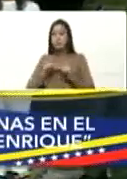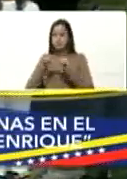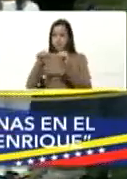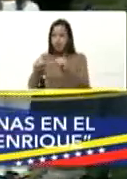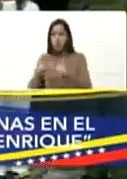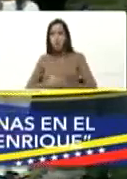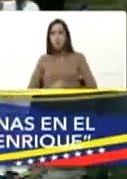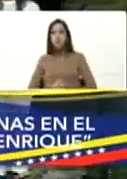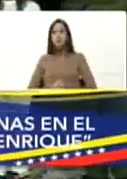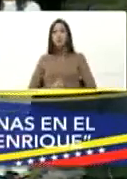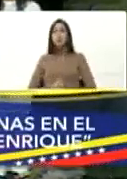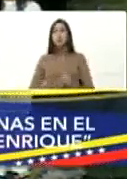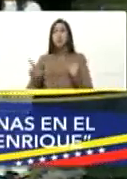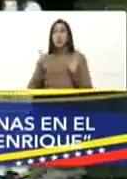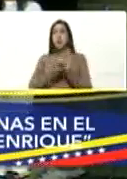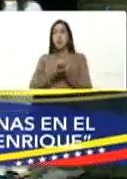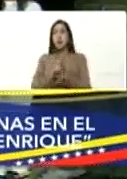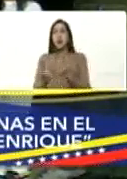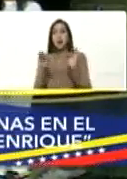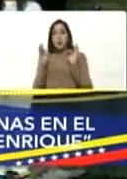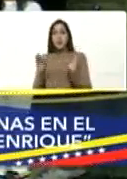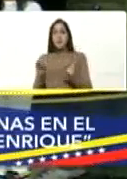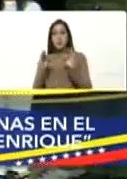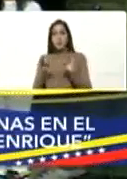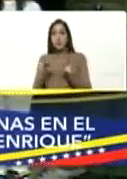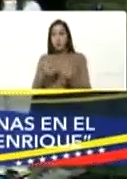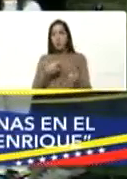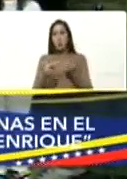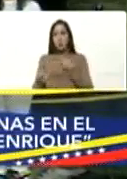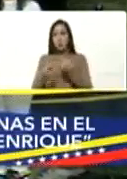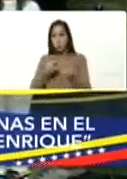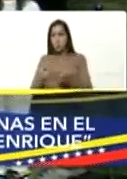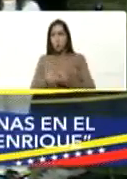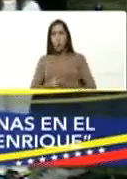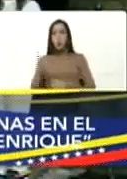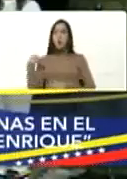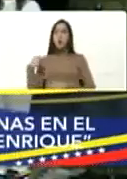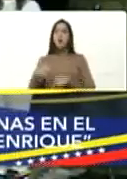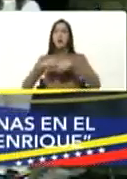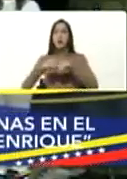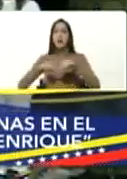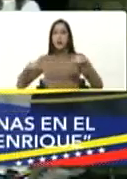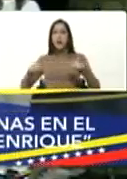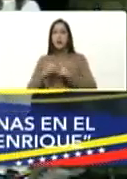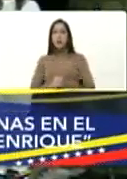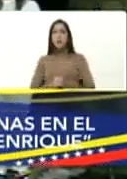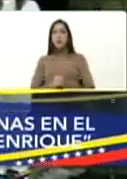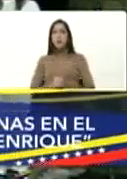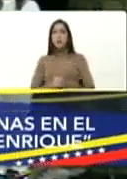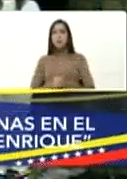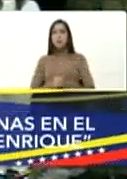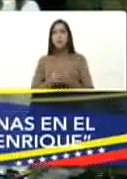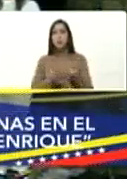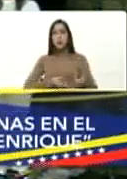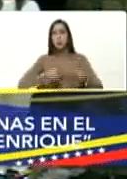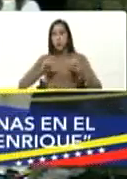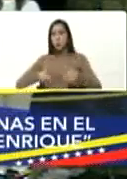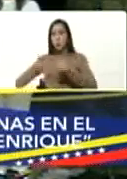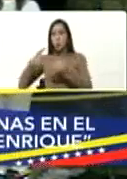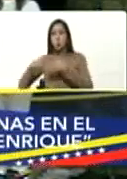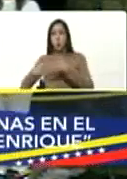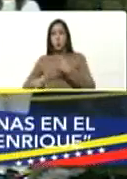la mano de la Ley Especial de Regularización de la Tenencia de la Tierra en asentamientos urbanos y